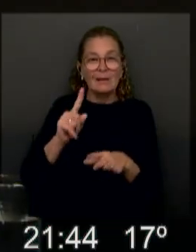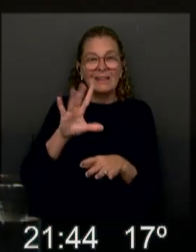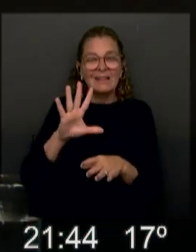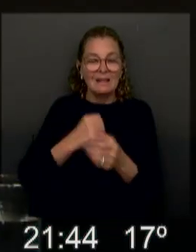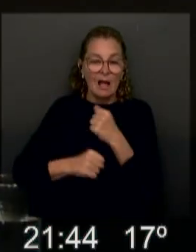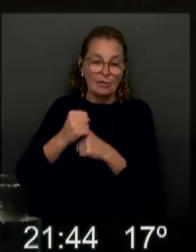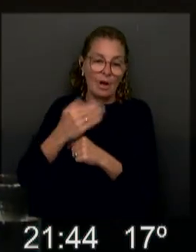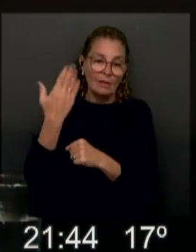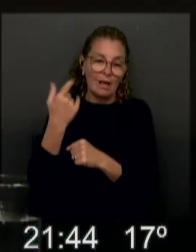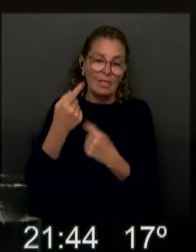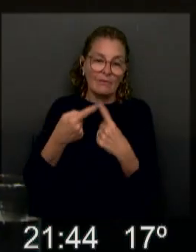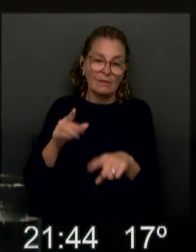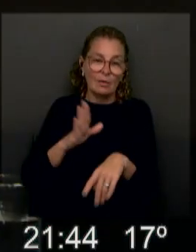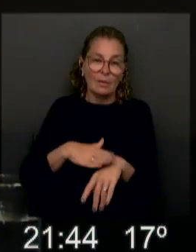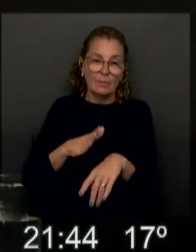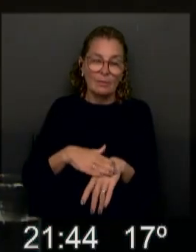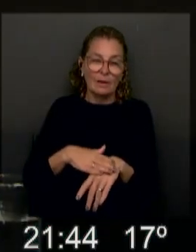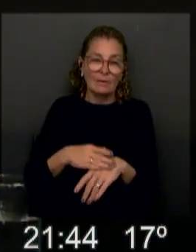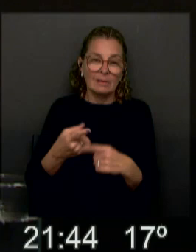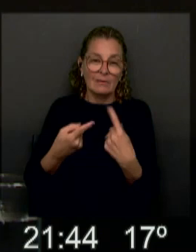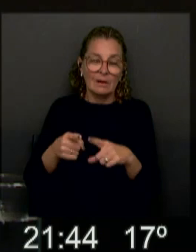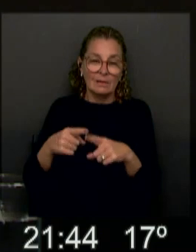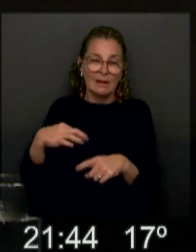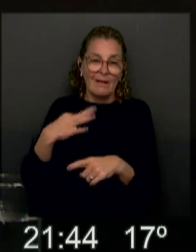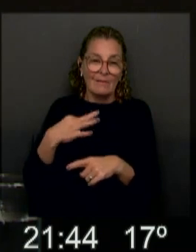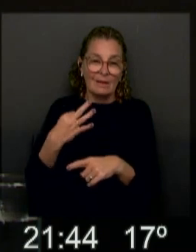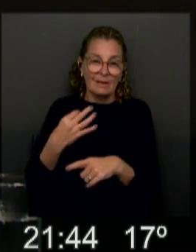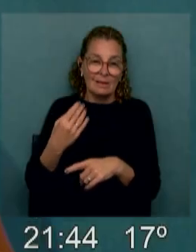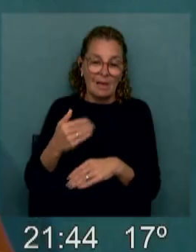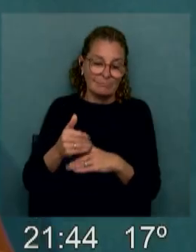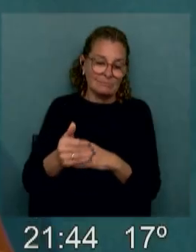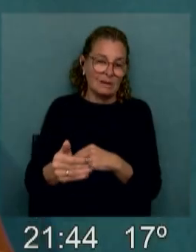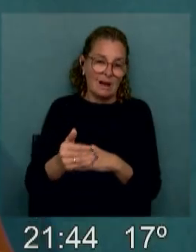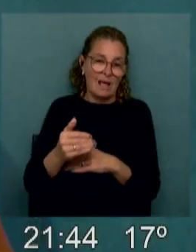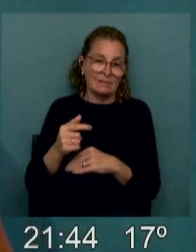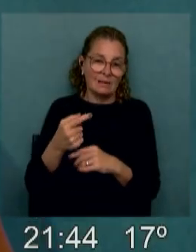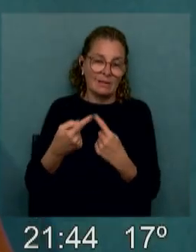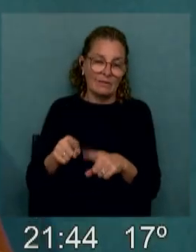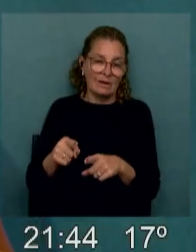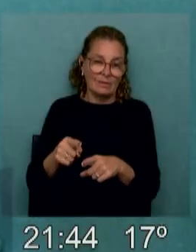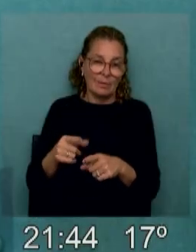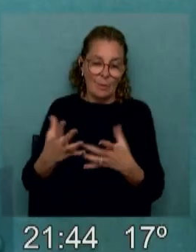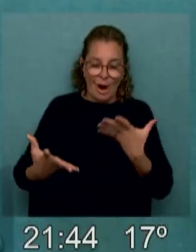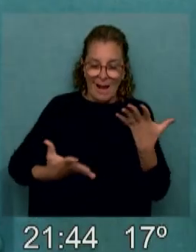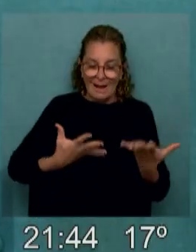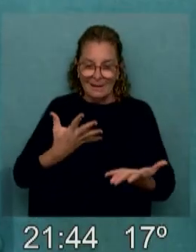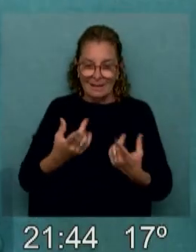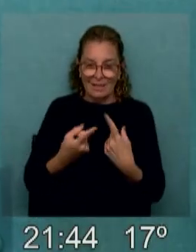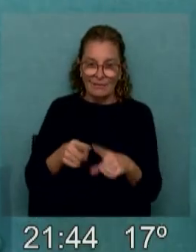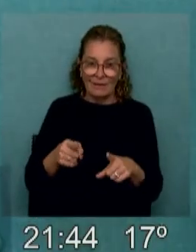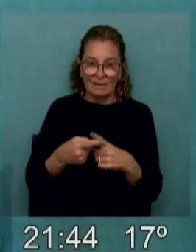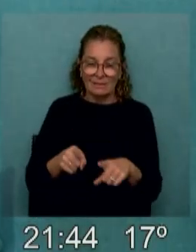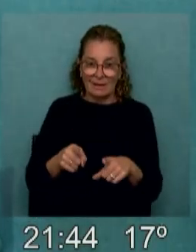años atrás, sí, con responsabilidades y cosas de la vida de 15 años atrás, y otra cosa es... Sí, ¿no? Es una energía, distinta